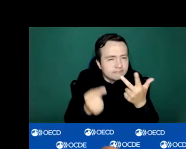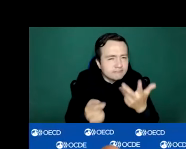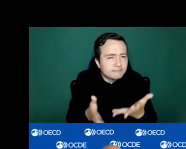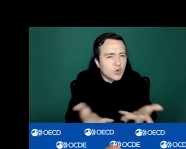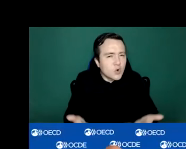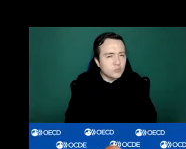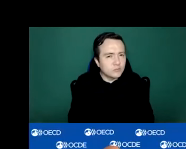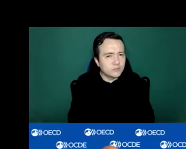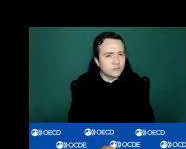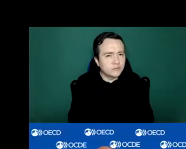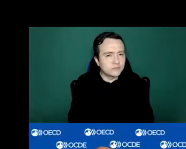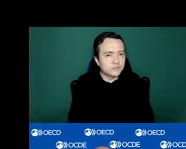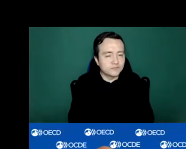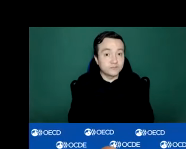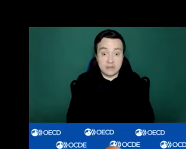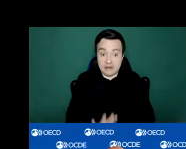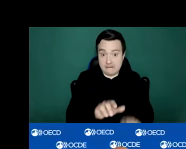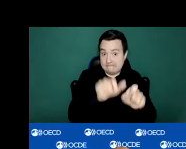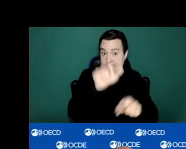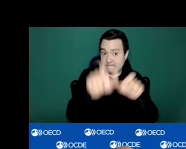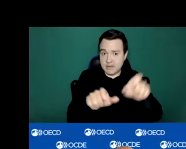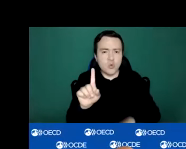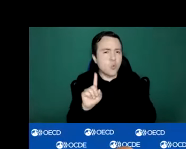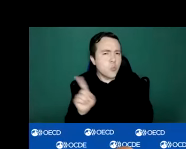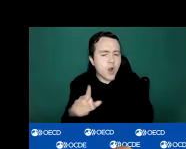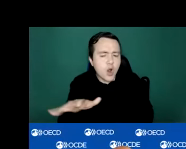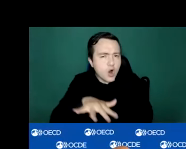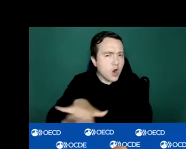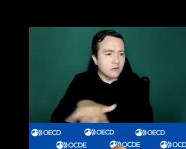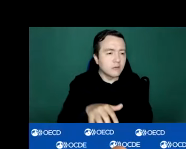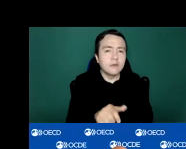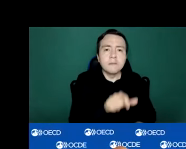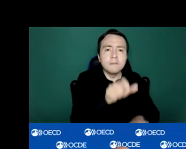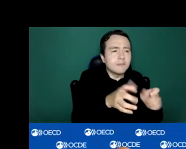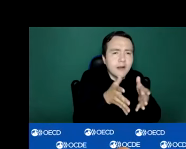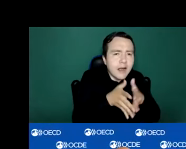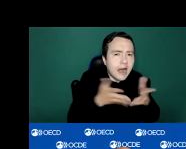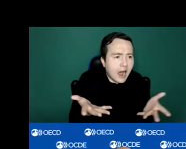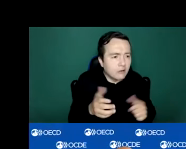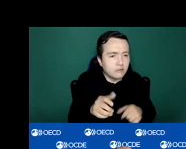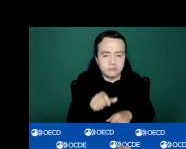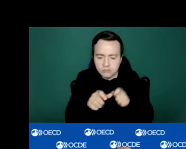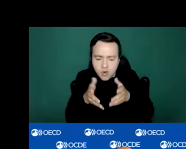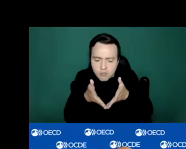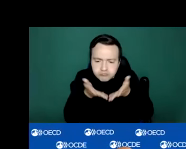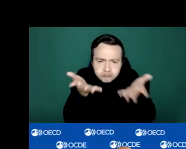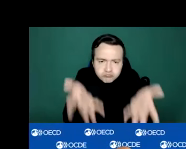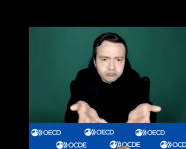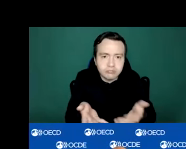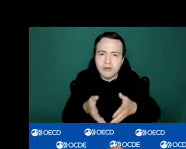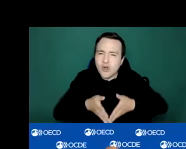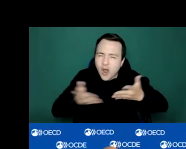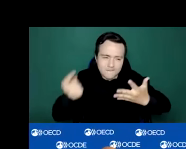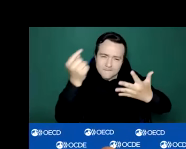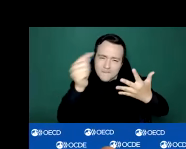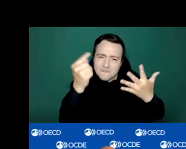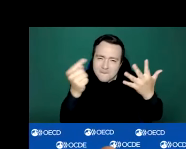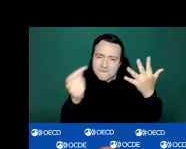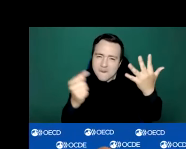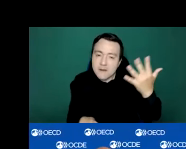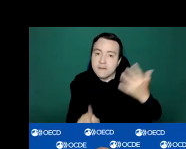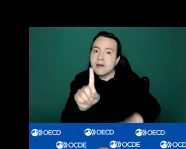sociodemográficos e individuales? ¿Cuál es la capacidad del sistema de salud? ¿Cuál es el comportamiento sanitario, etcétera? Pero ¿qué es lo que nos falta aquí?